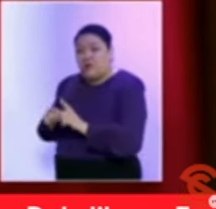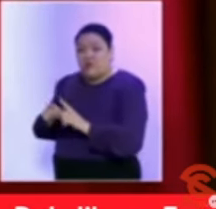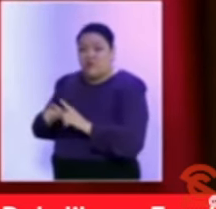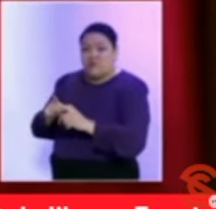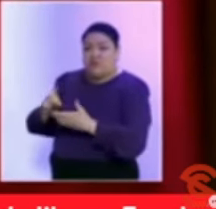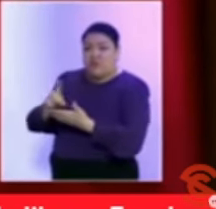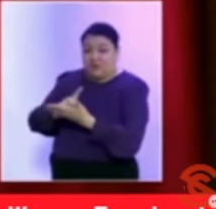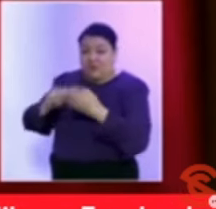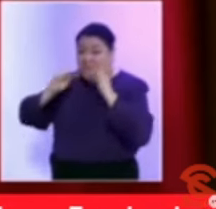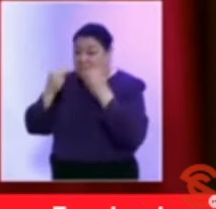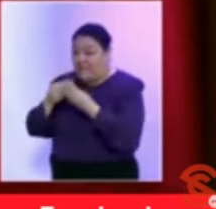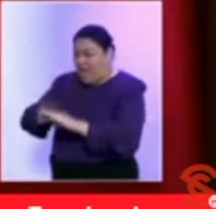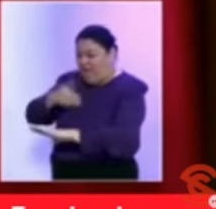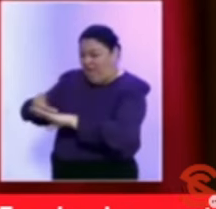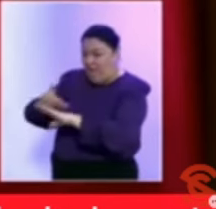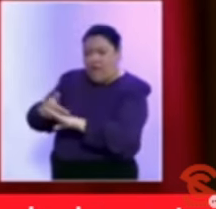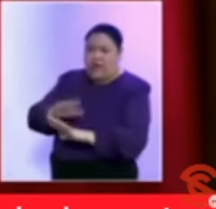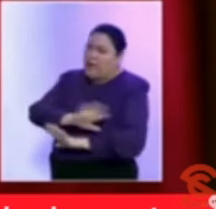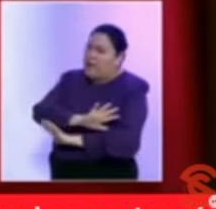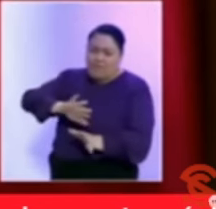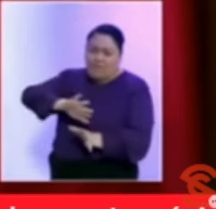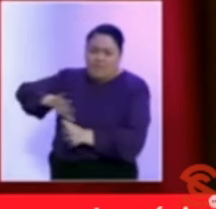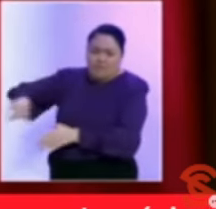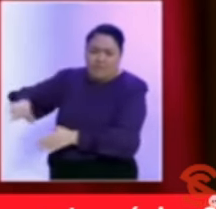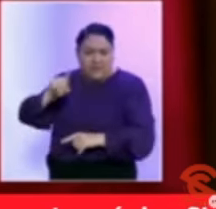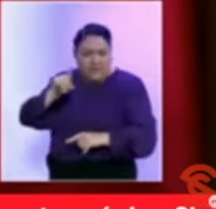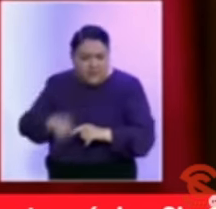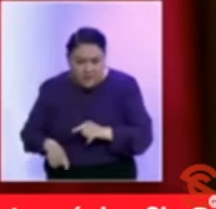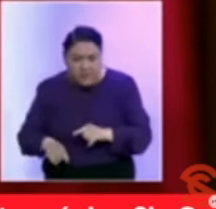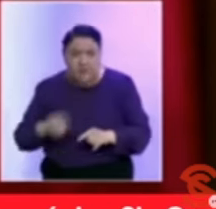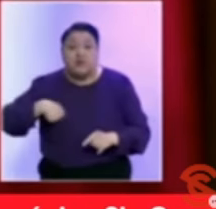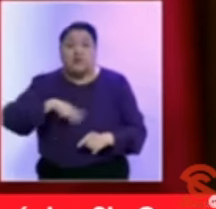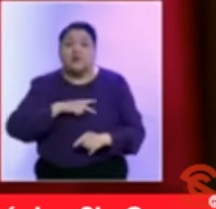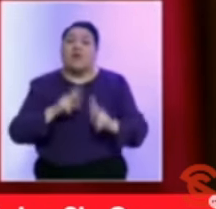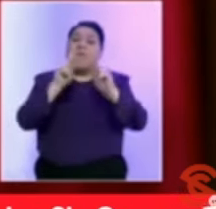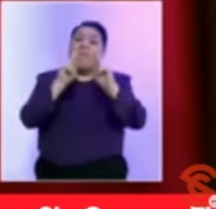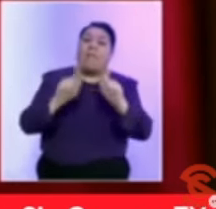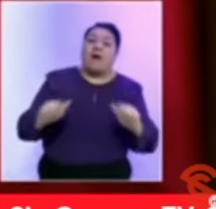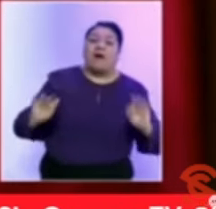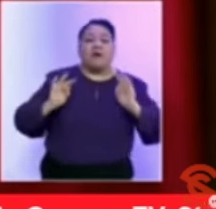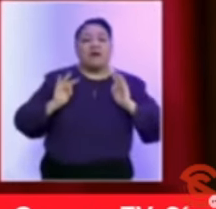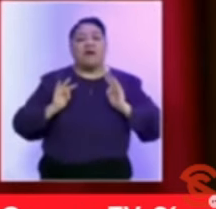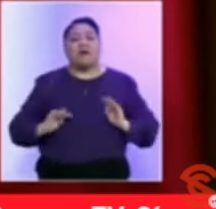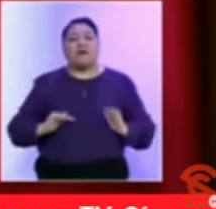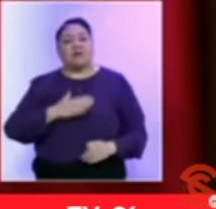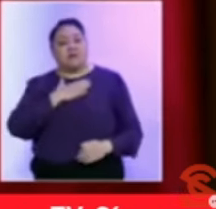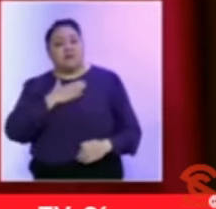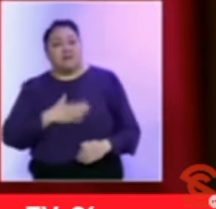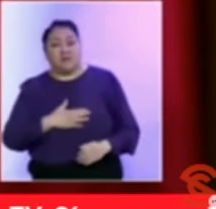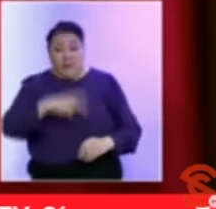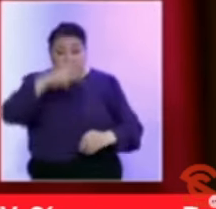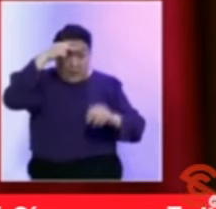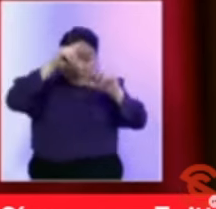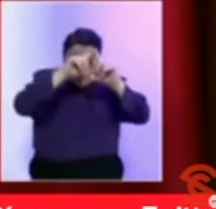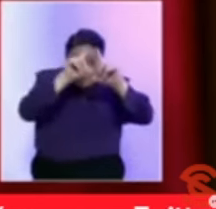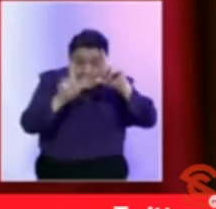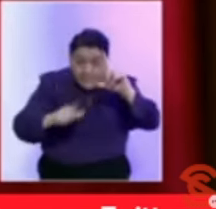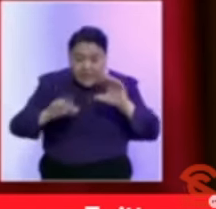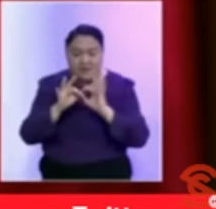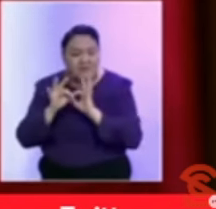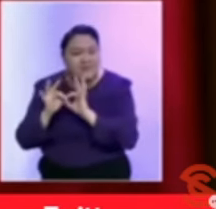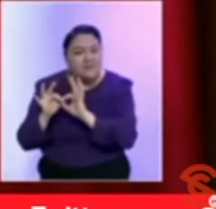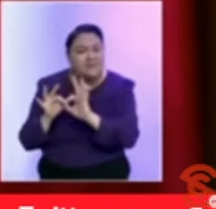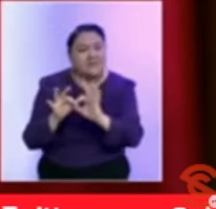narco Seguiremos construyendo paz con justicia un México fraterno